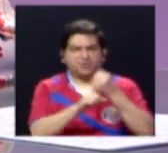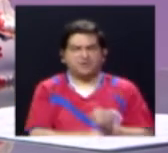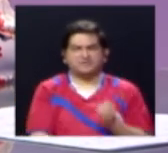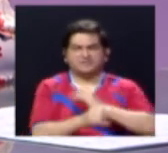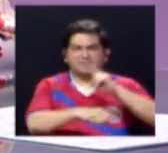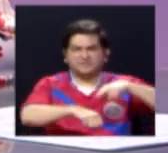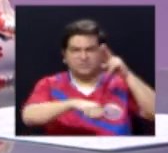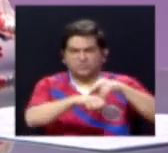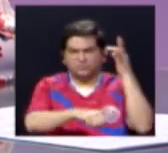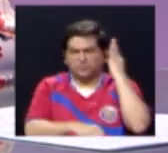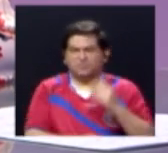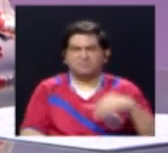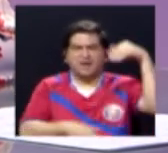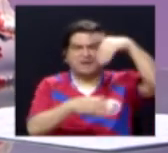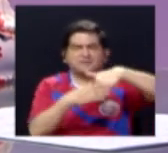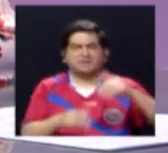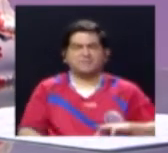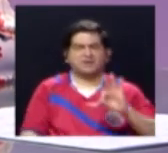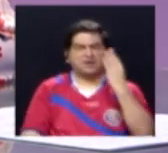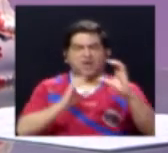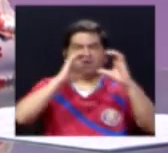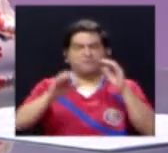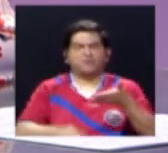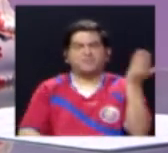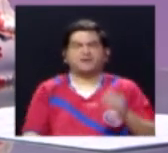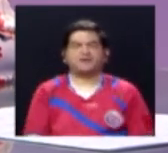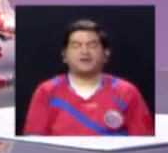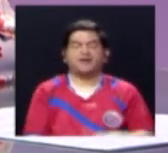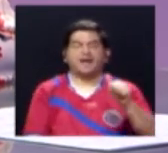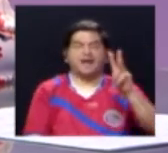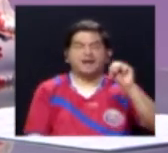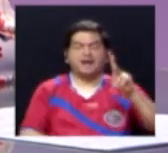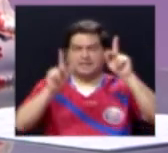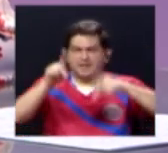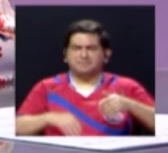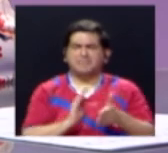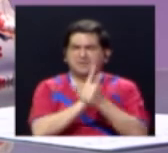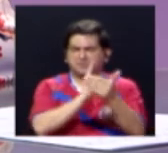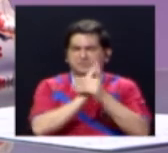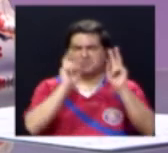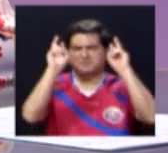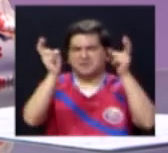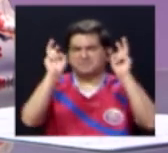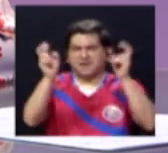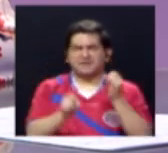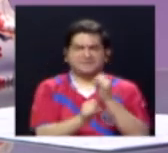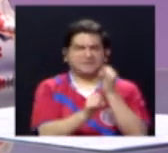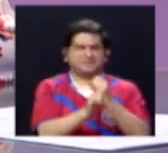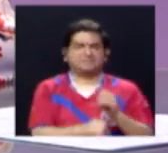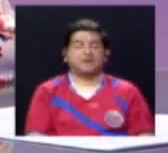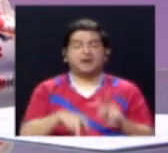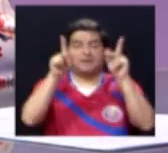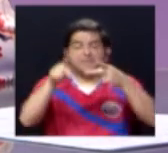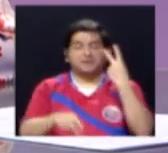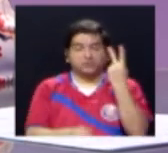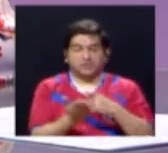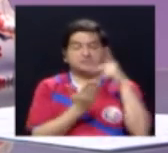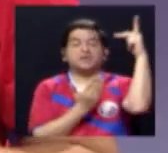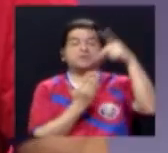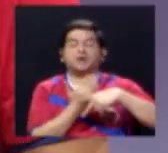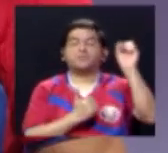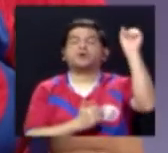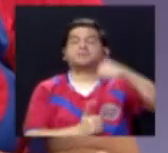mo para intervenir en los medios de comunicación alejandro me parece una persona muy capaz para llevar los temas del dínamo bueno hay gente que está mirando el